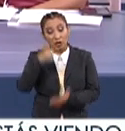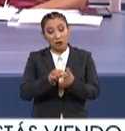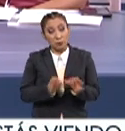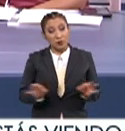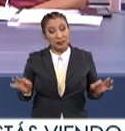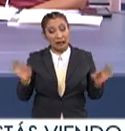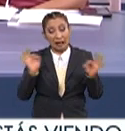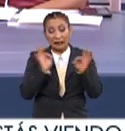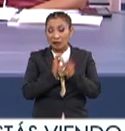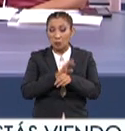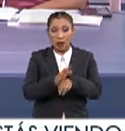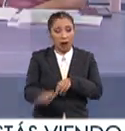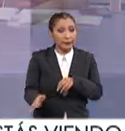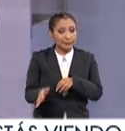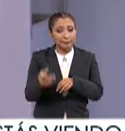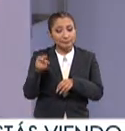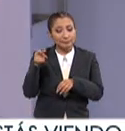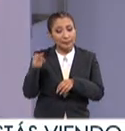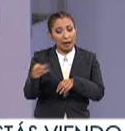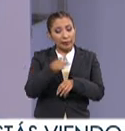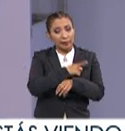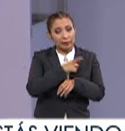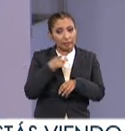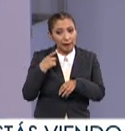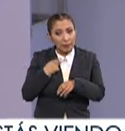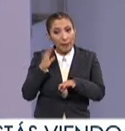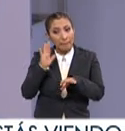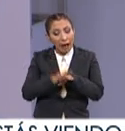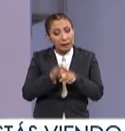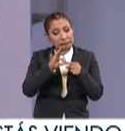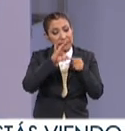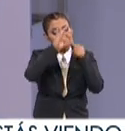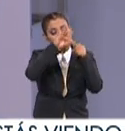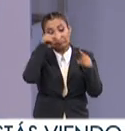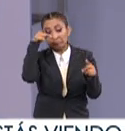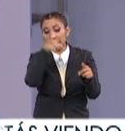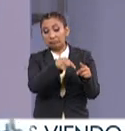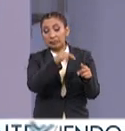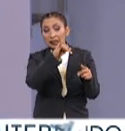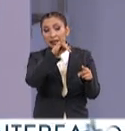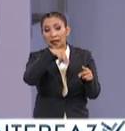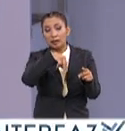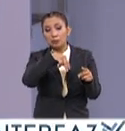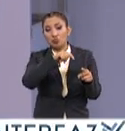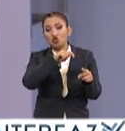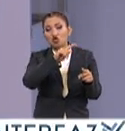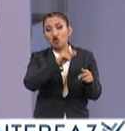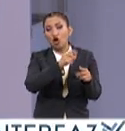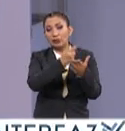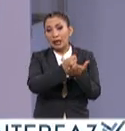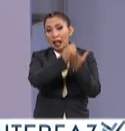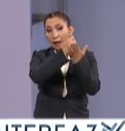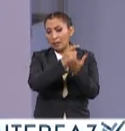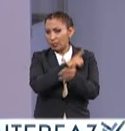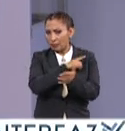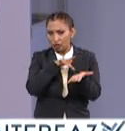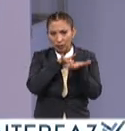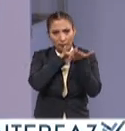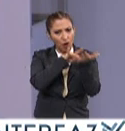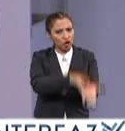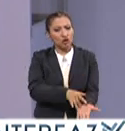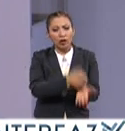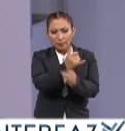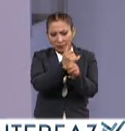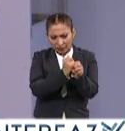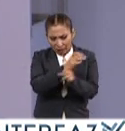importancia es que se le debe dar mayor énfasis a la inmunoterapia. Yo creo que hay que apoyar